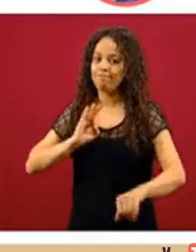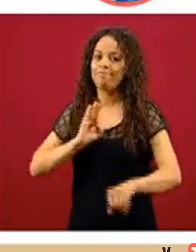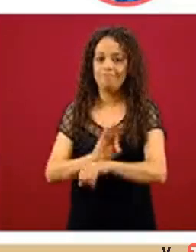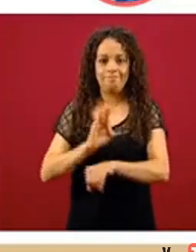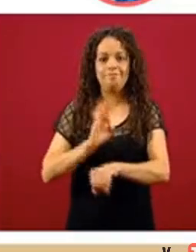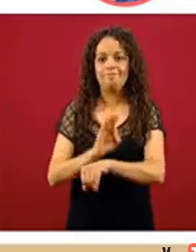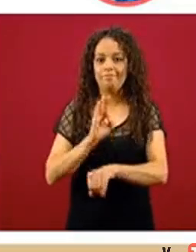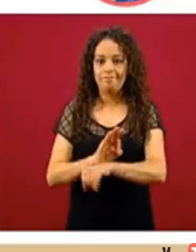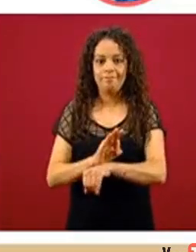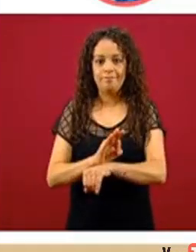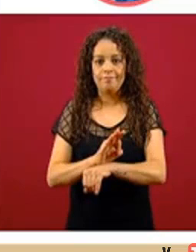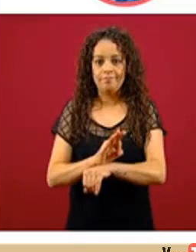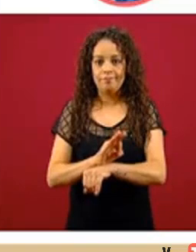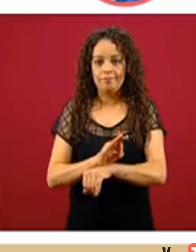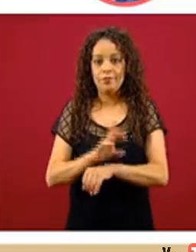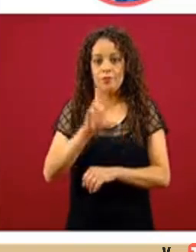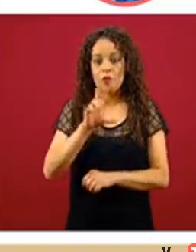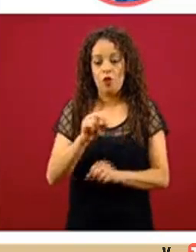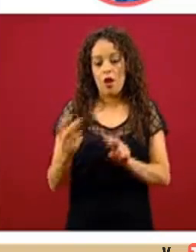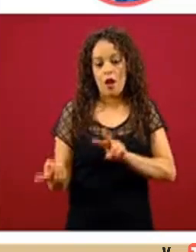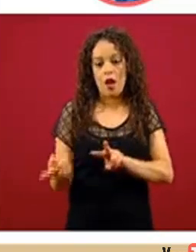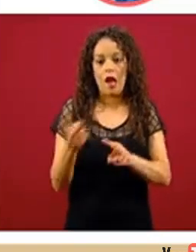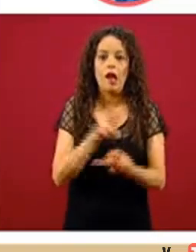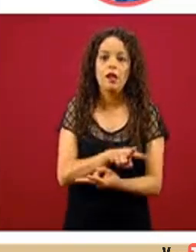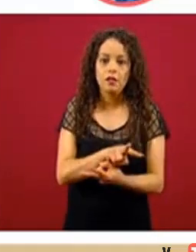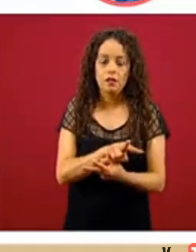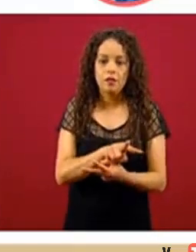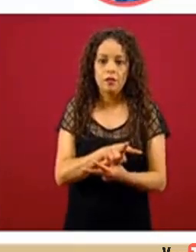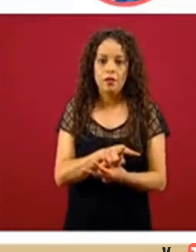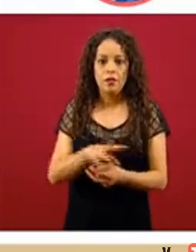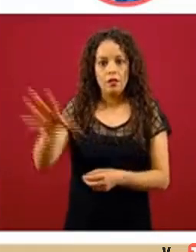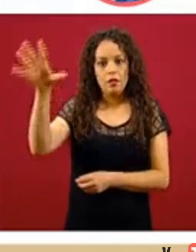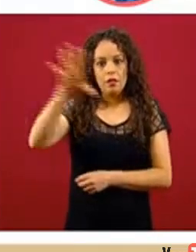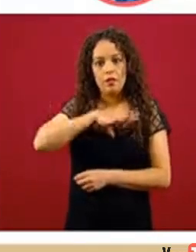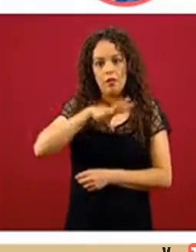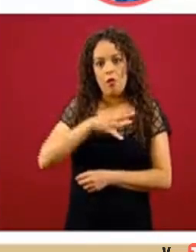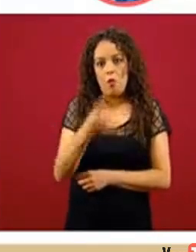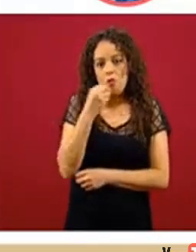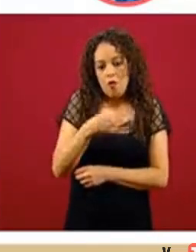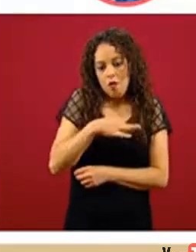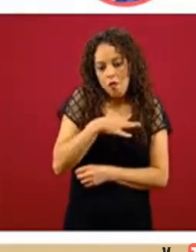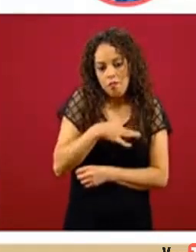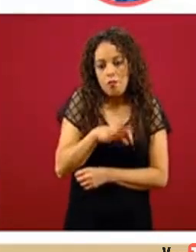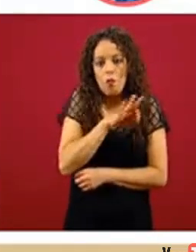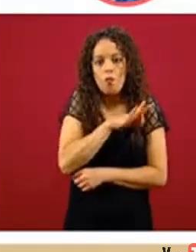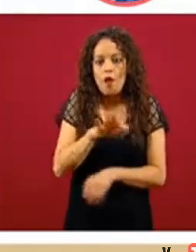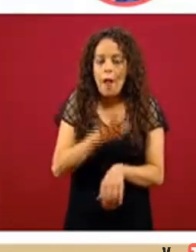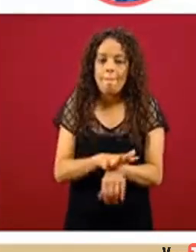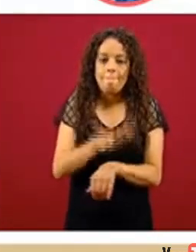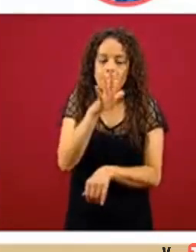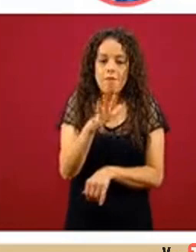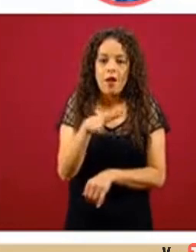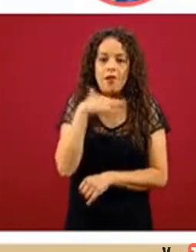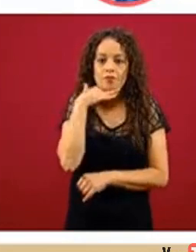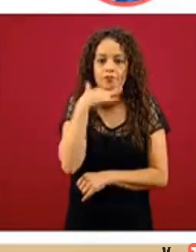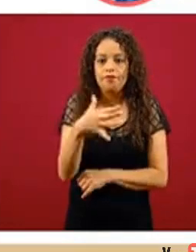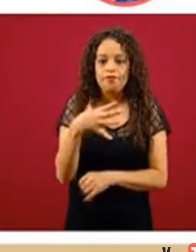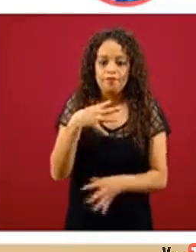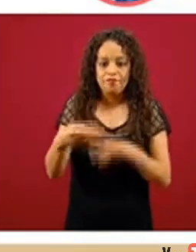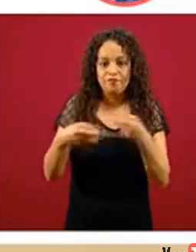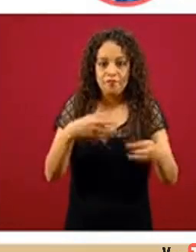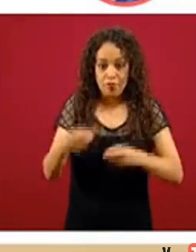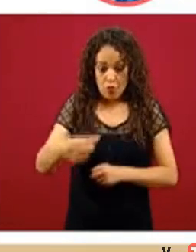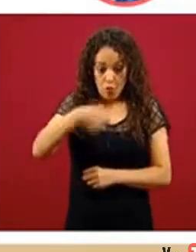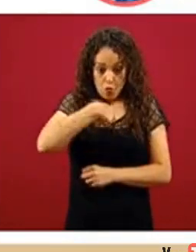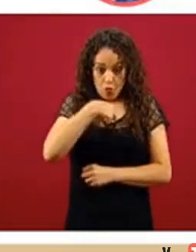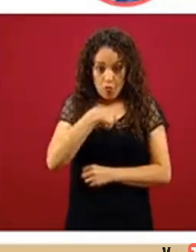convierta en un fomite contagiante o un vehículo que pudiera contaminar a mi persona